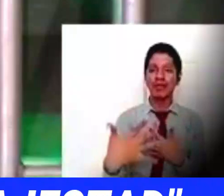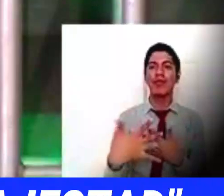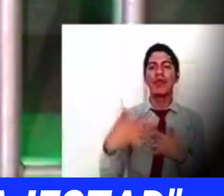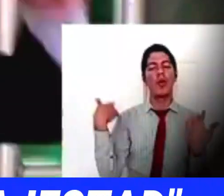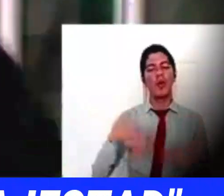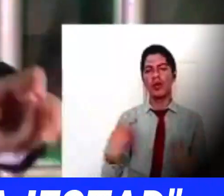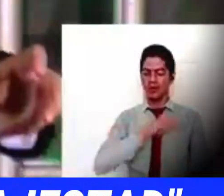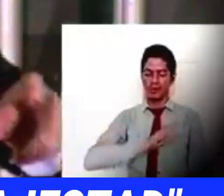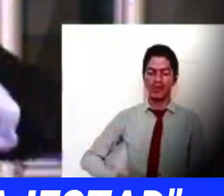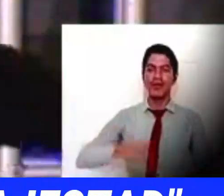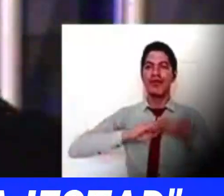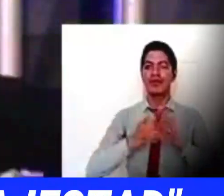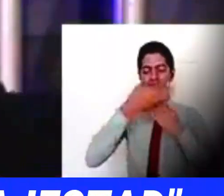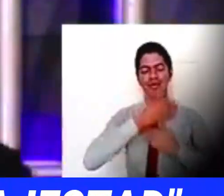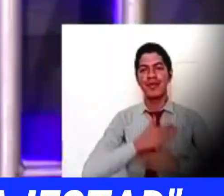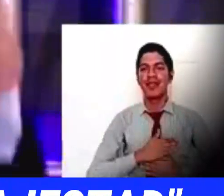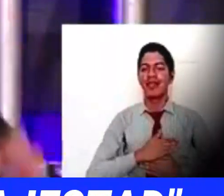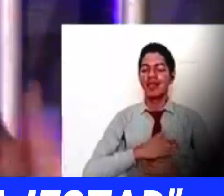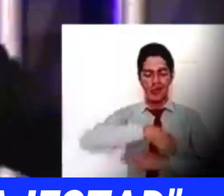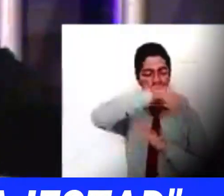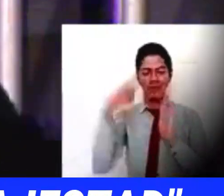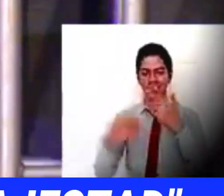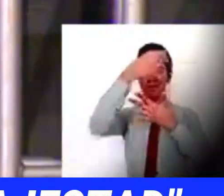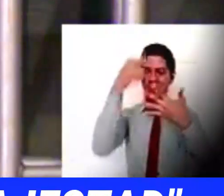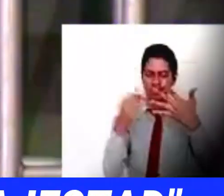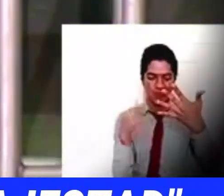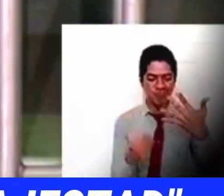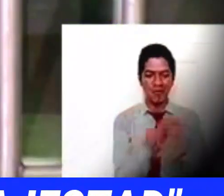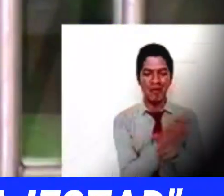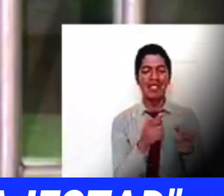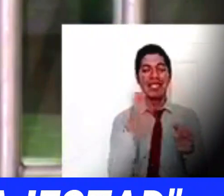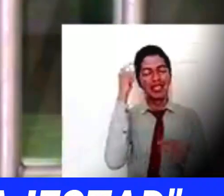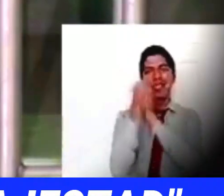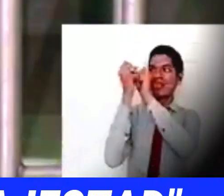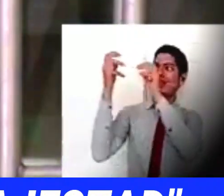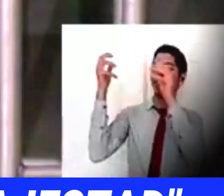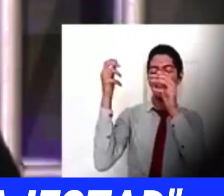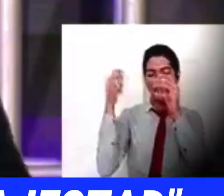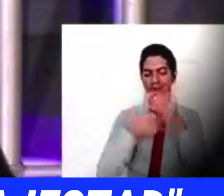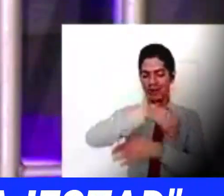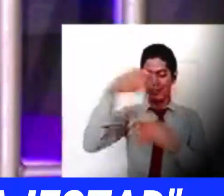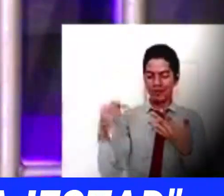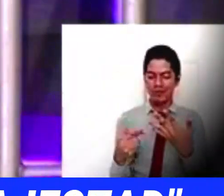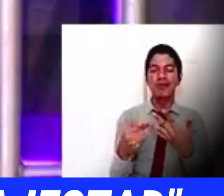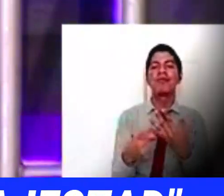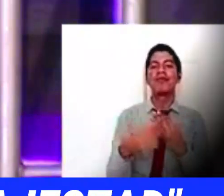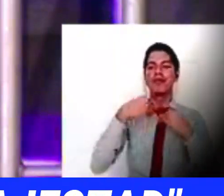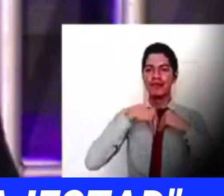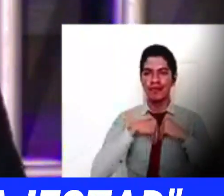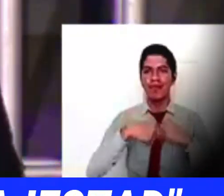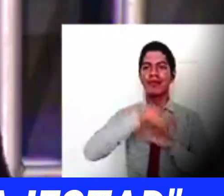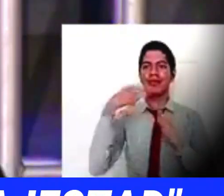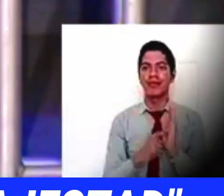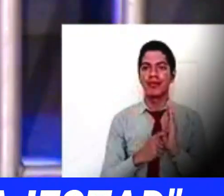paz, tenemos todo lo que un humano pueda anhelar. O sea que en esta tarde no debes soltar lo